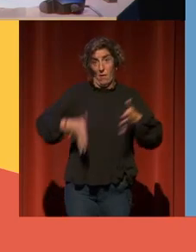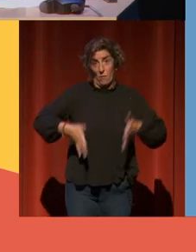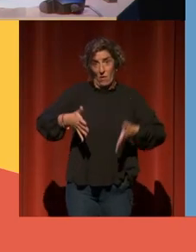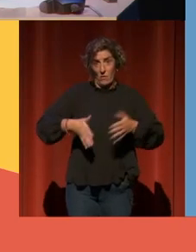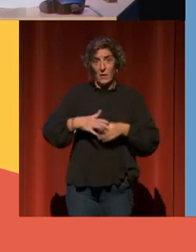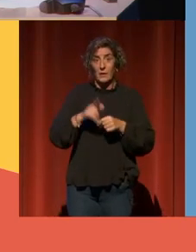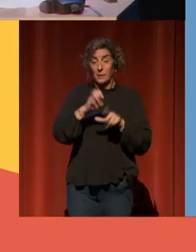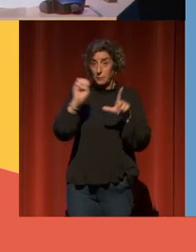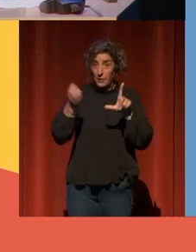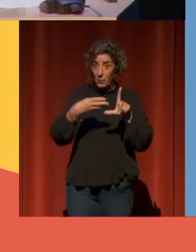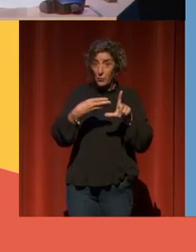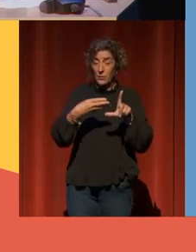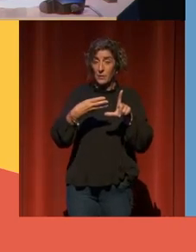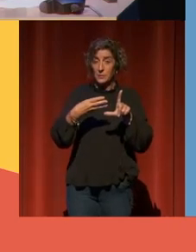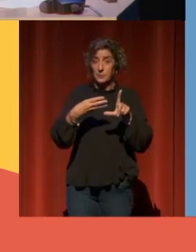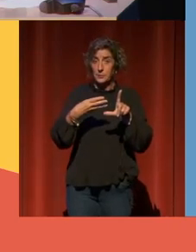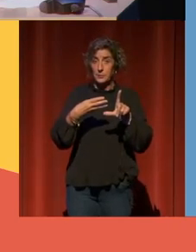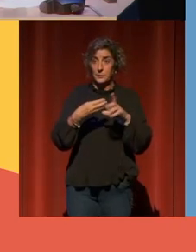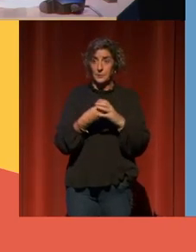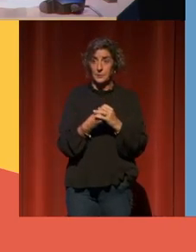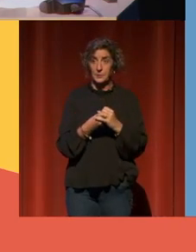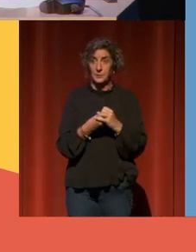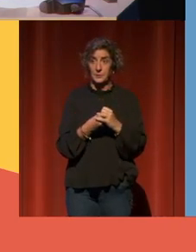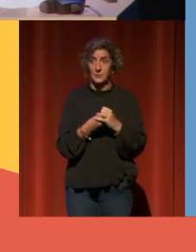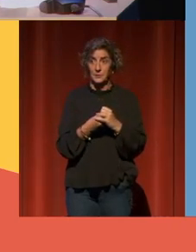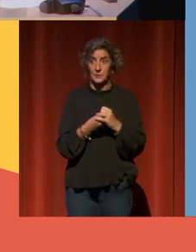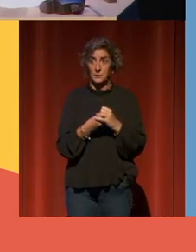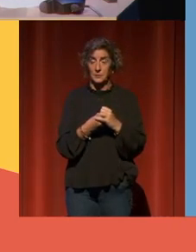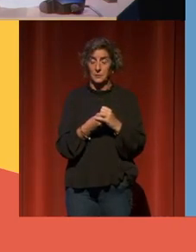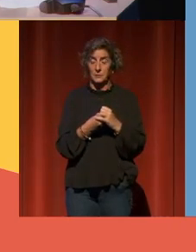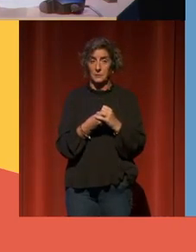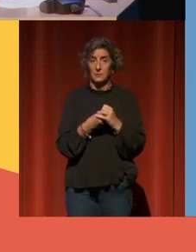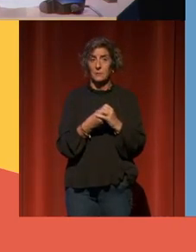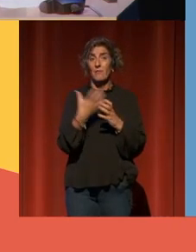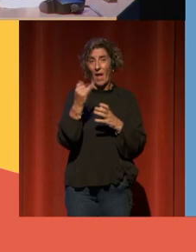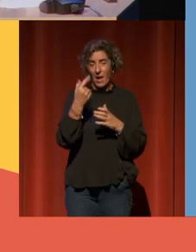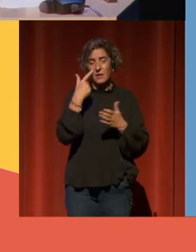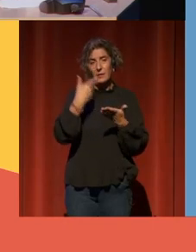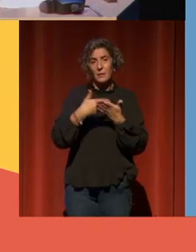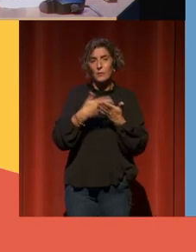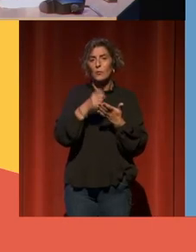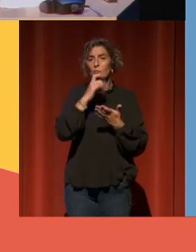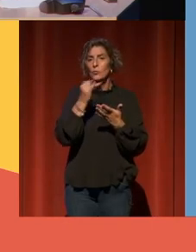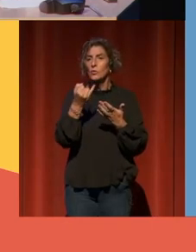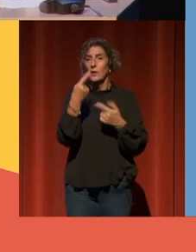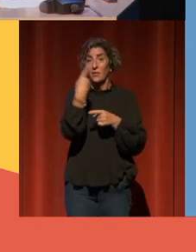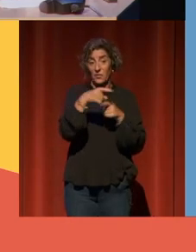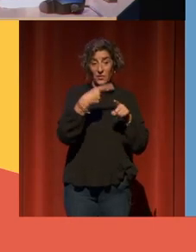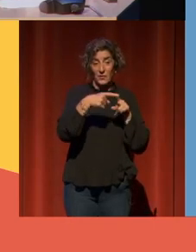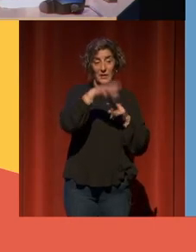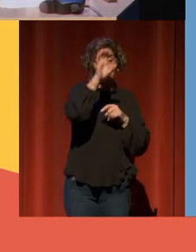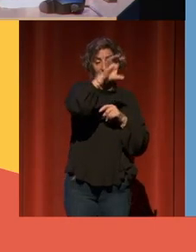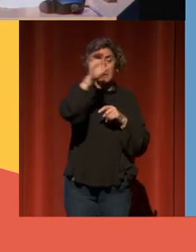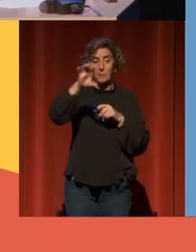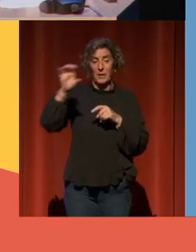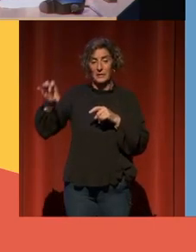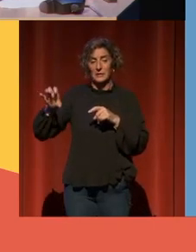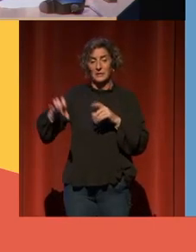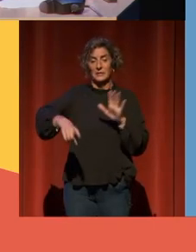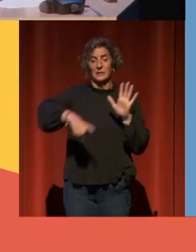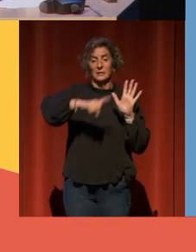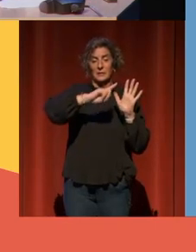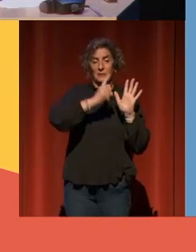página web hay hay ejemplos de legislación de los diferentes países las sus